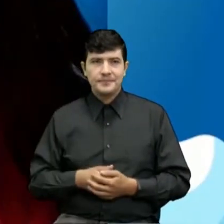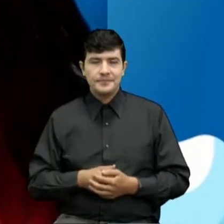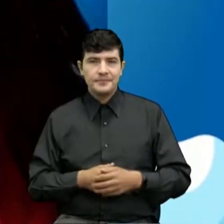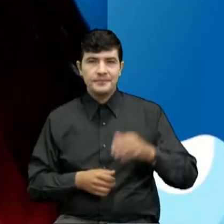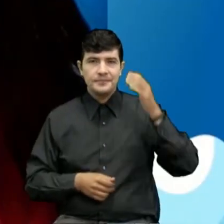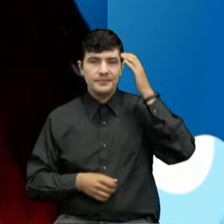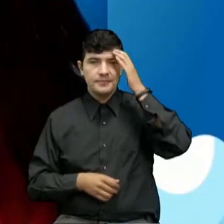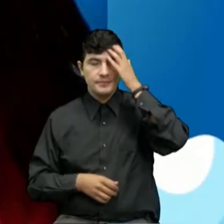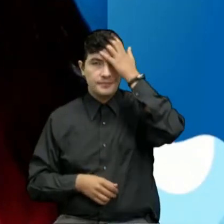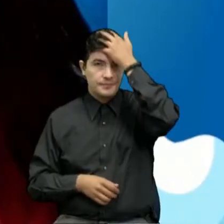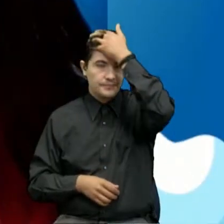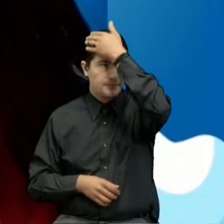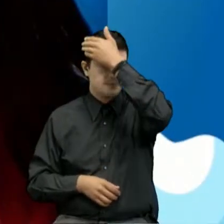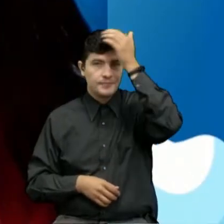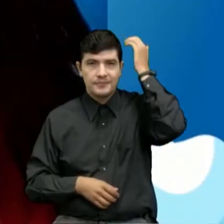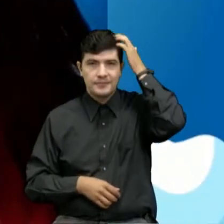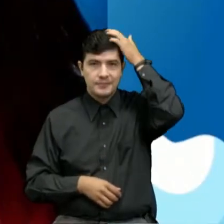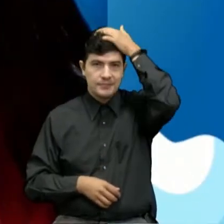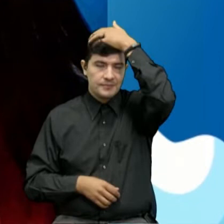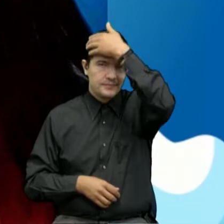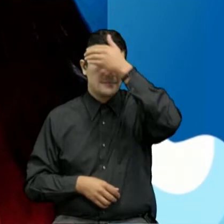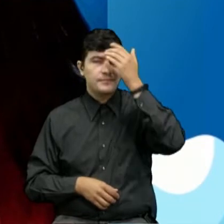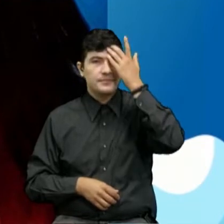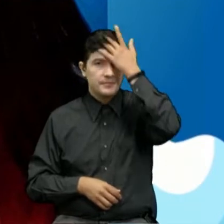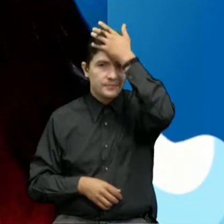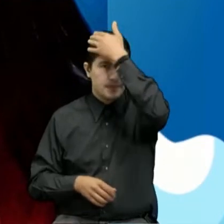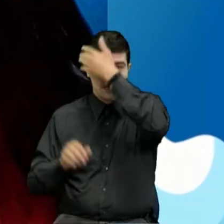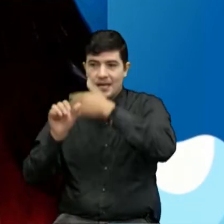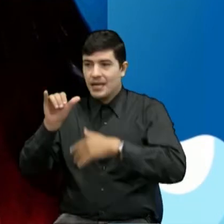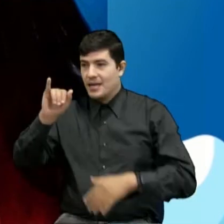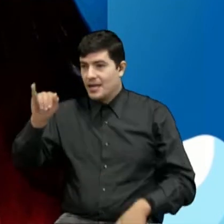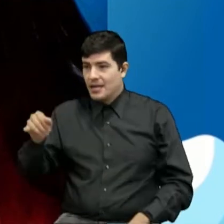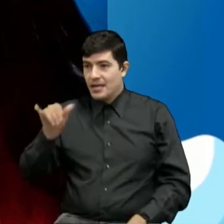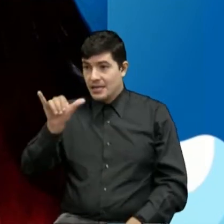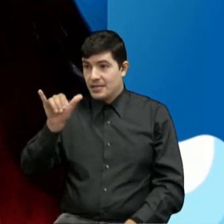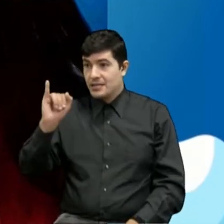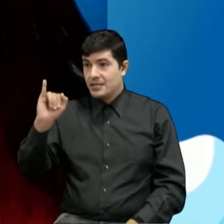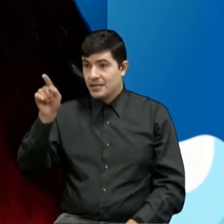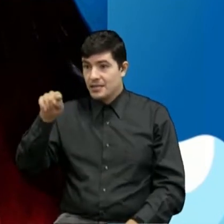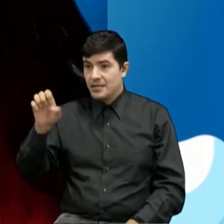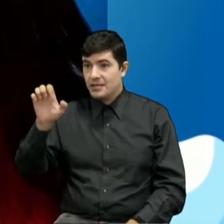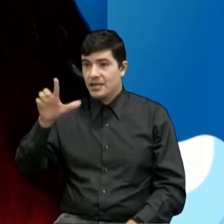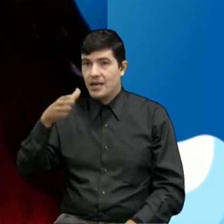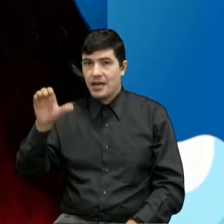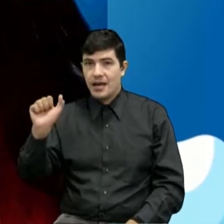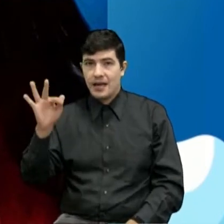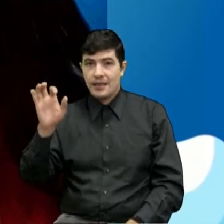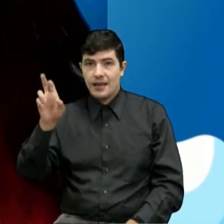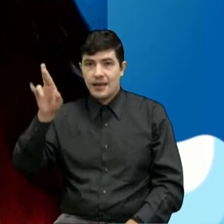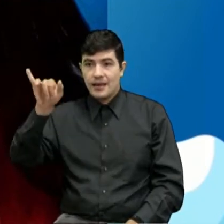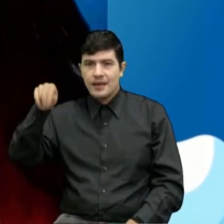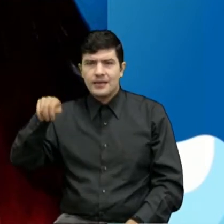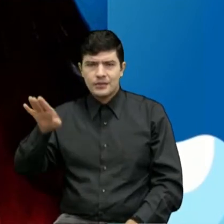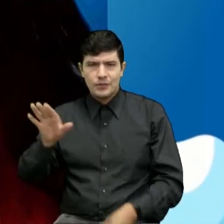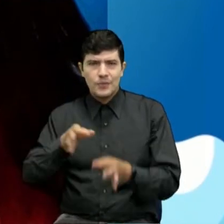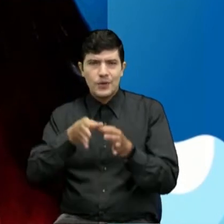por aquí a Giselle Caterine, desde el Páramo Santander,